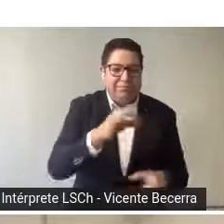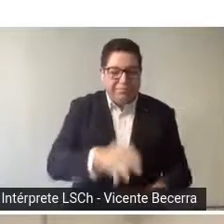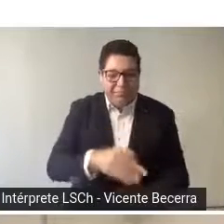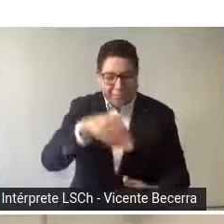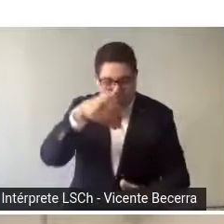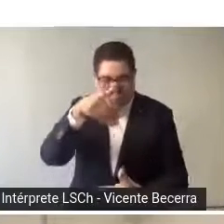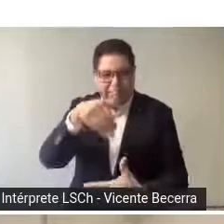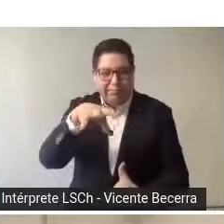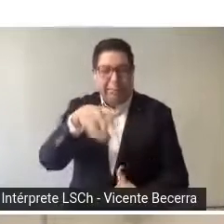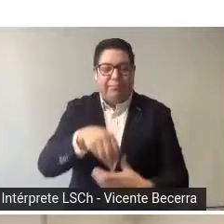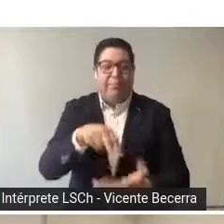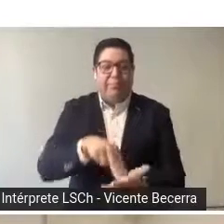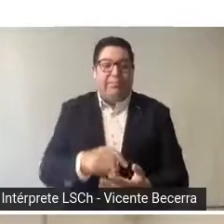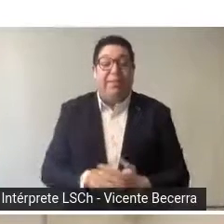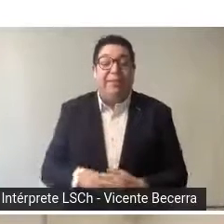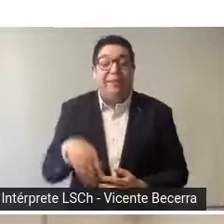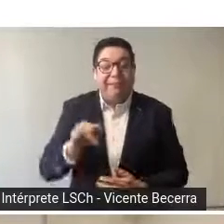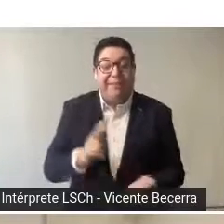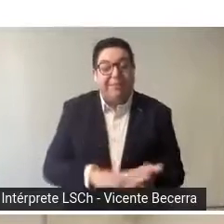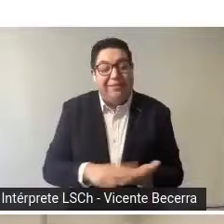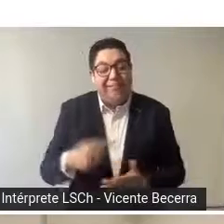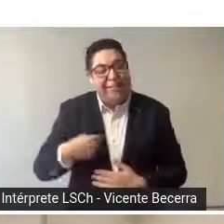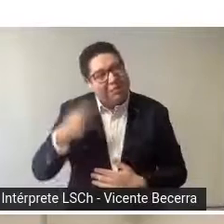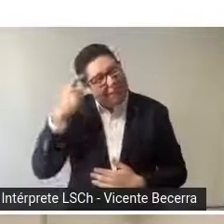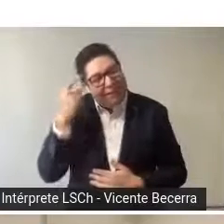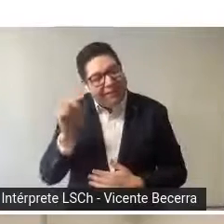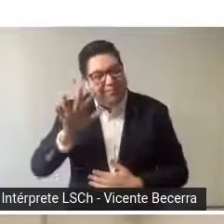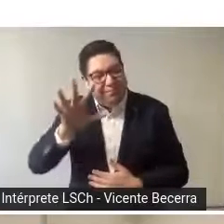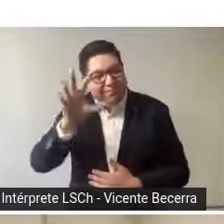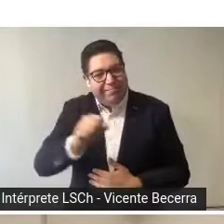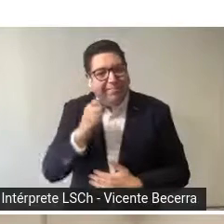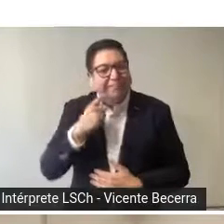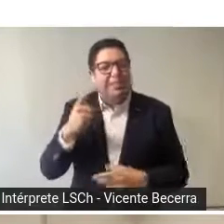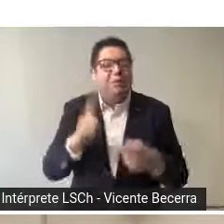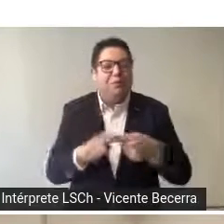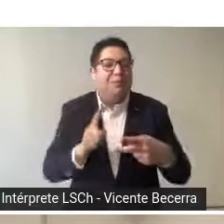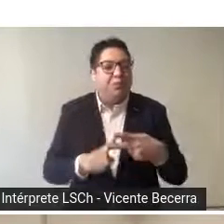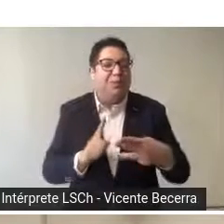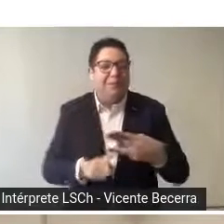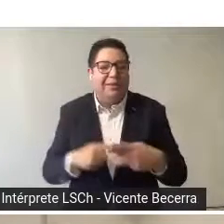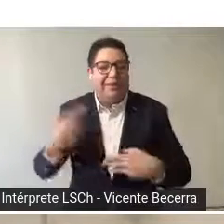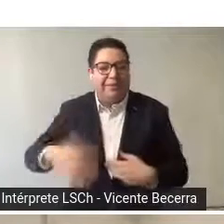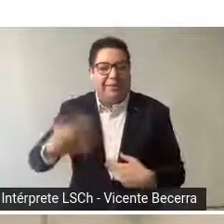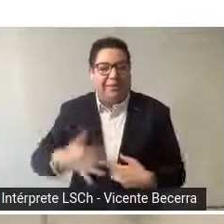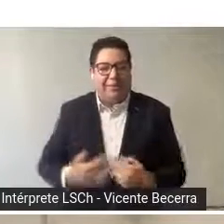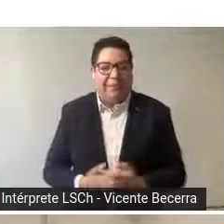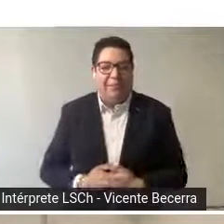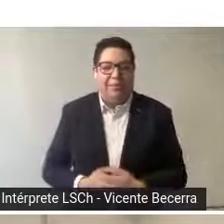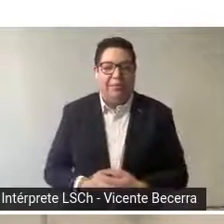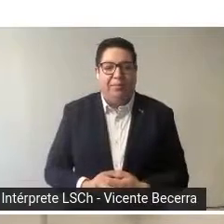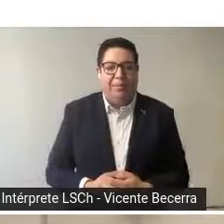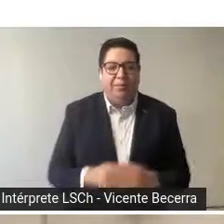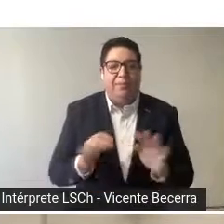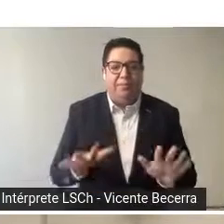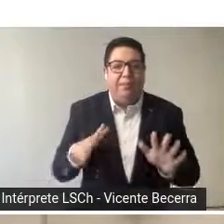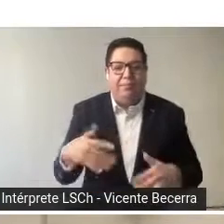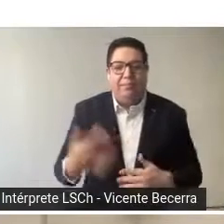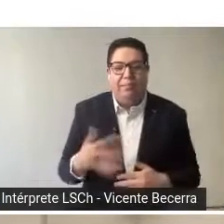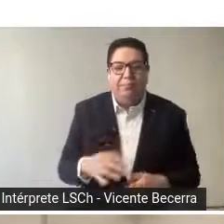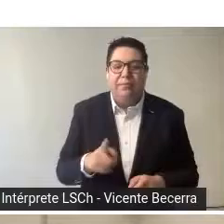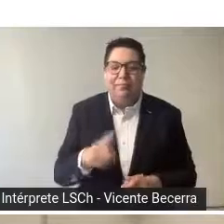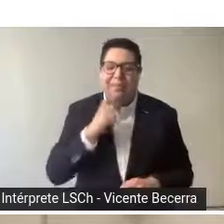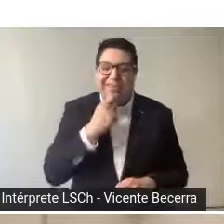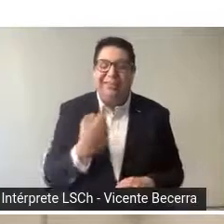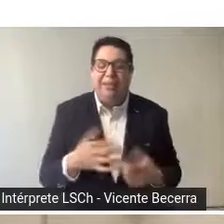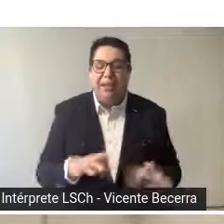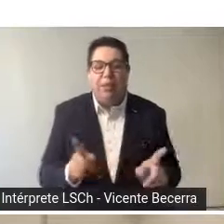así, pensando a grosso modo, creo que esos tres pilares son importantes en, de alguna